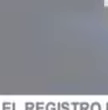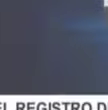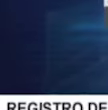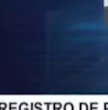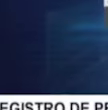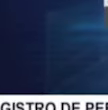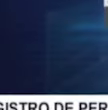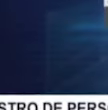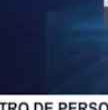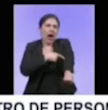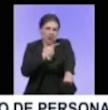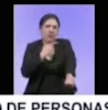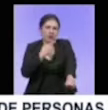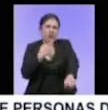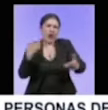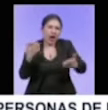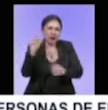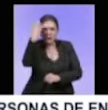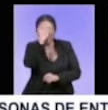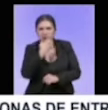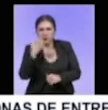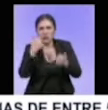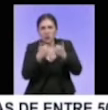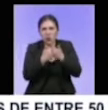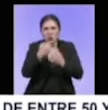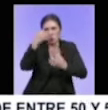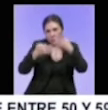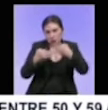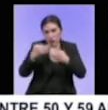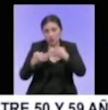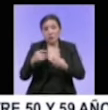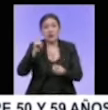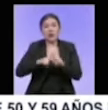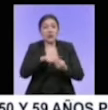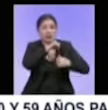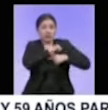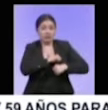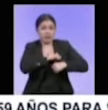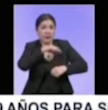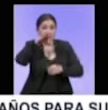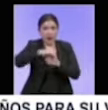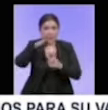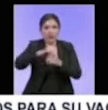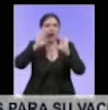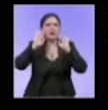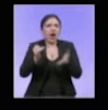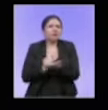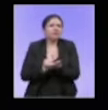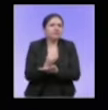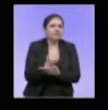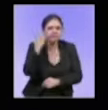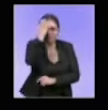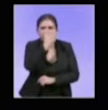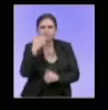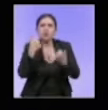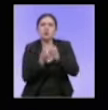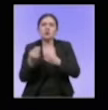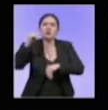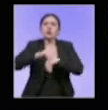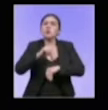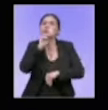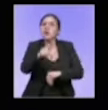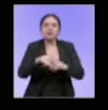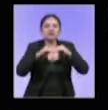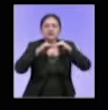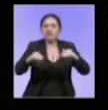con Jorge Camargo. Jorge Camargo es experto, consultor en materia de comunicación política. Él fue vocero de varias instituciones,